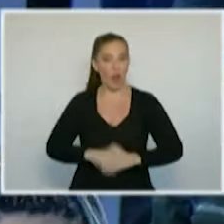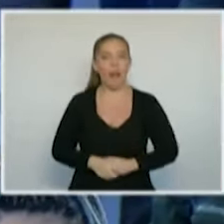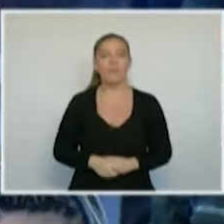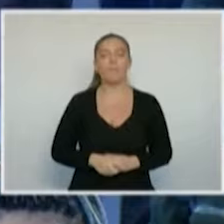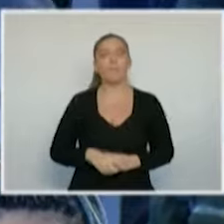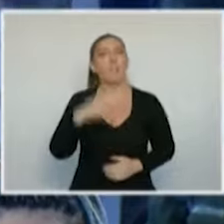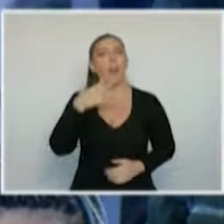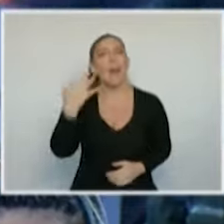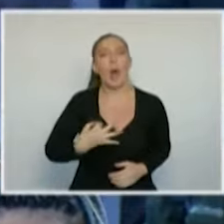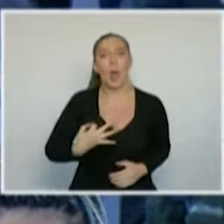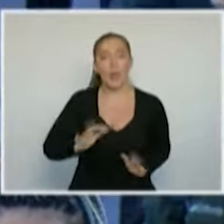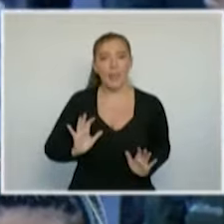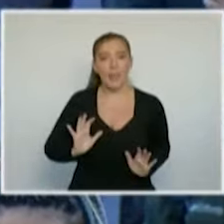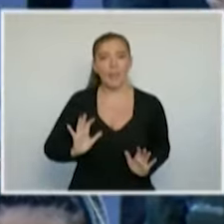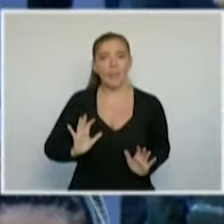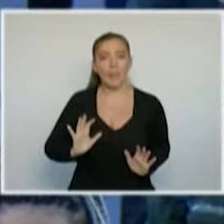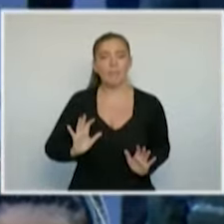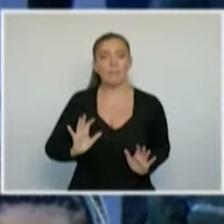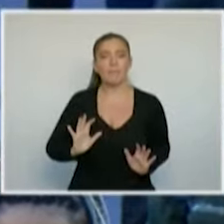y la verdad que